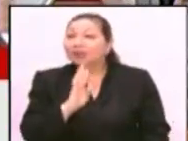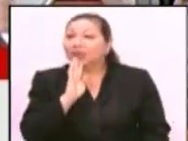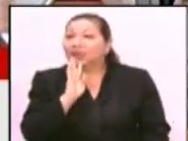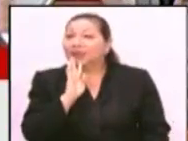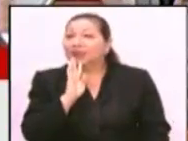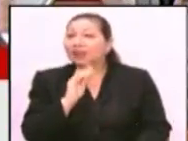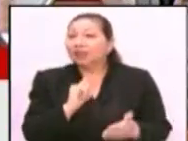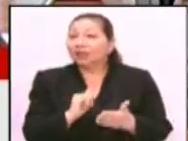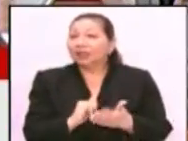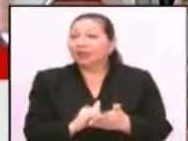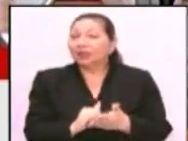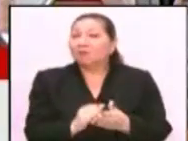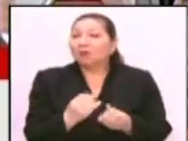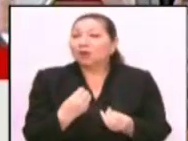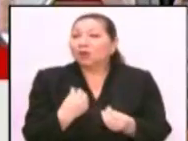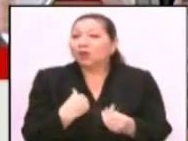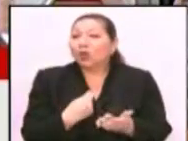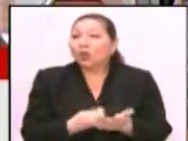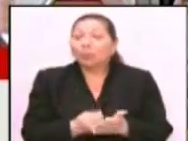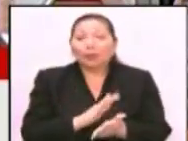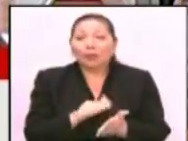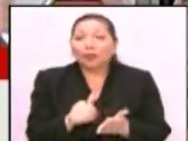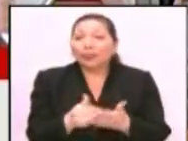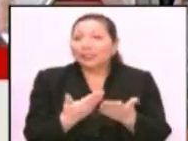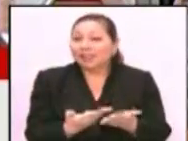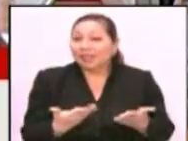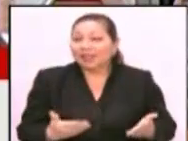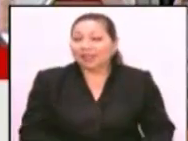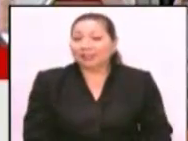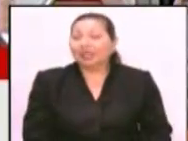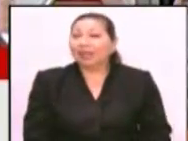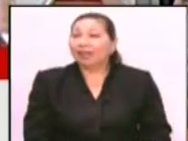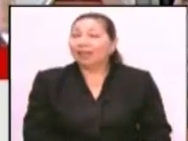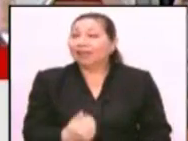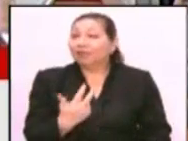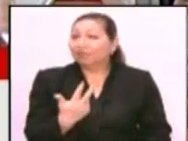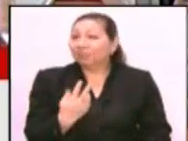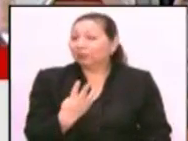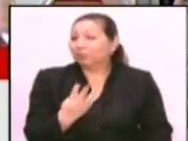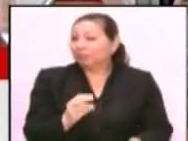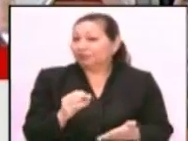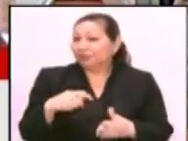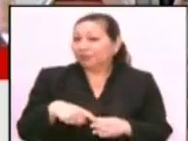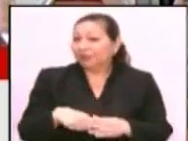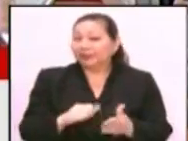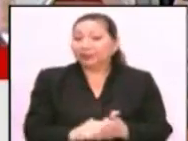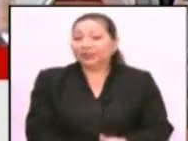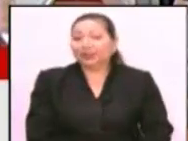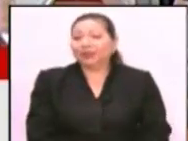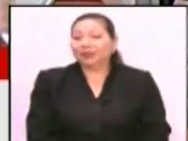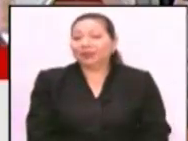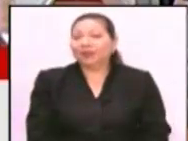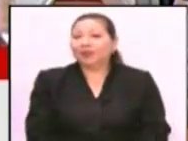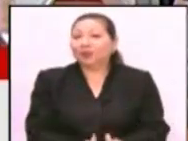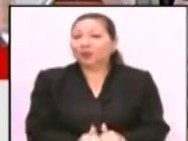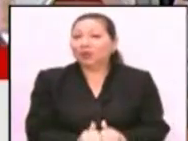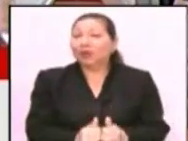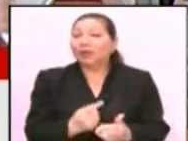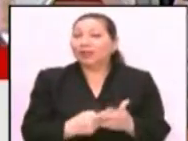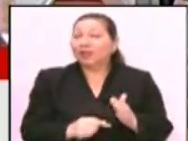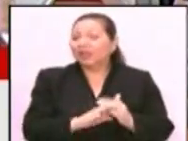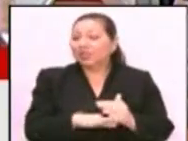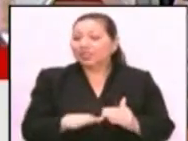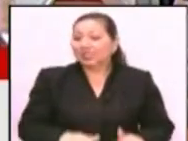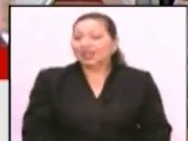dice, yo compro todas estas cosas, bueno, sí, el 1343 nos permite hacer, bajo un convenio, hacer emprendeduría con los chicos,